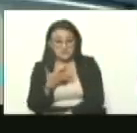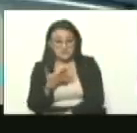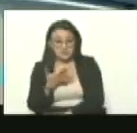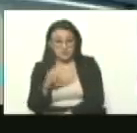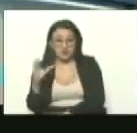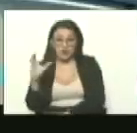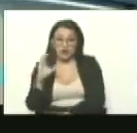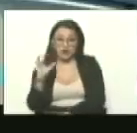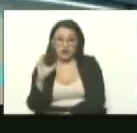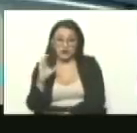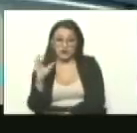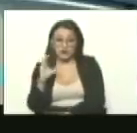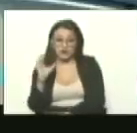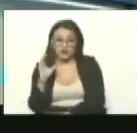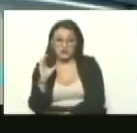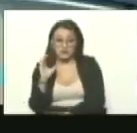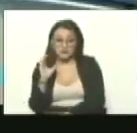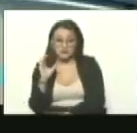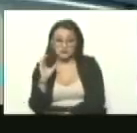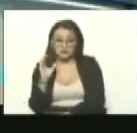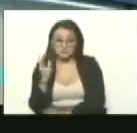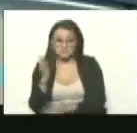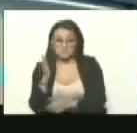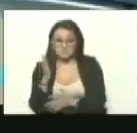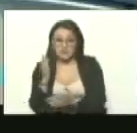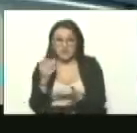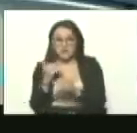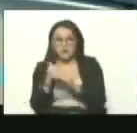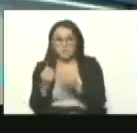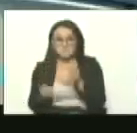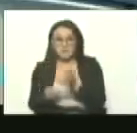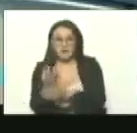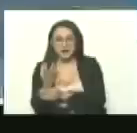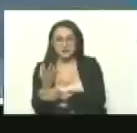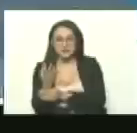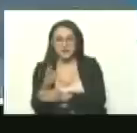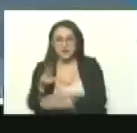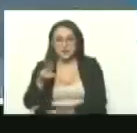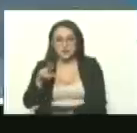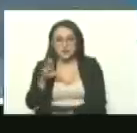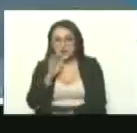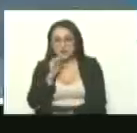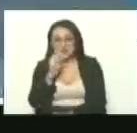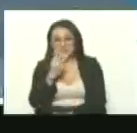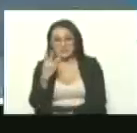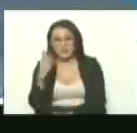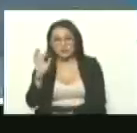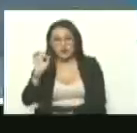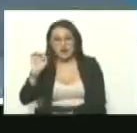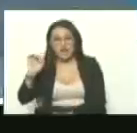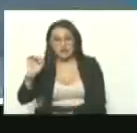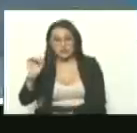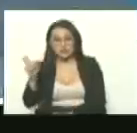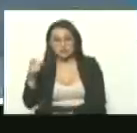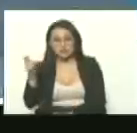Caracas, en una temporada así como el mes de mayo, nunca tuvo 34 grados. Y entonces